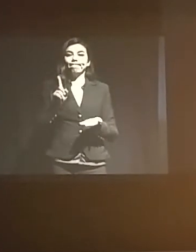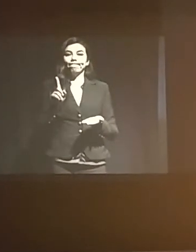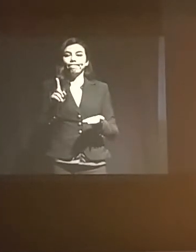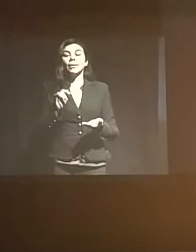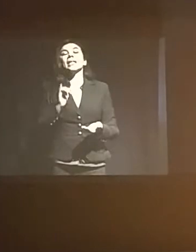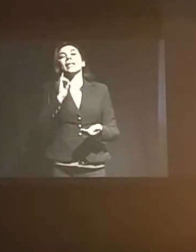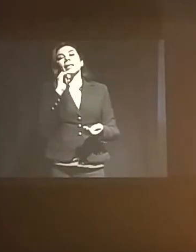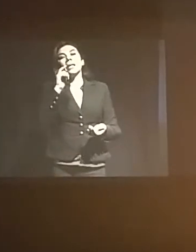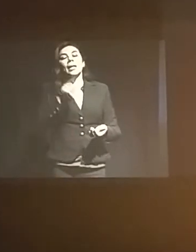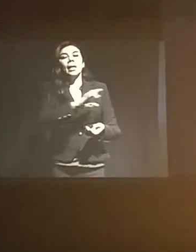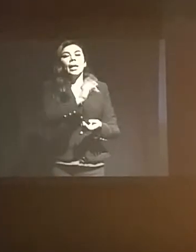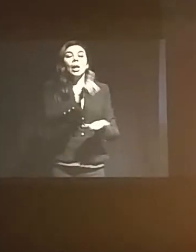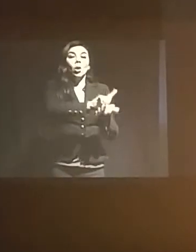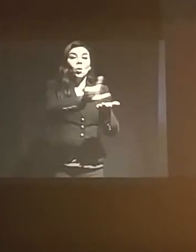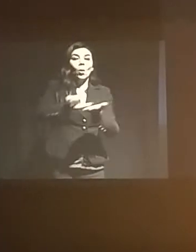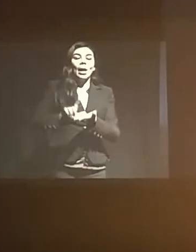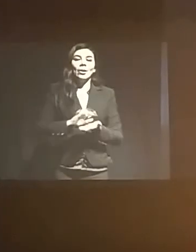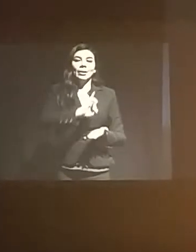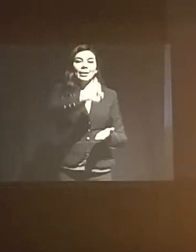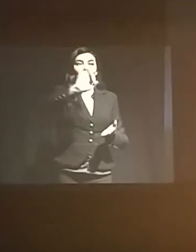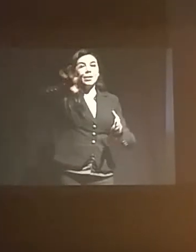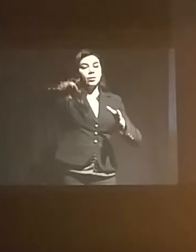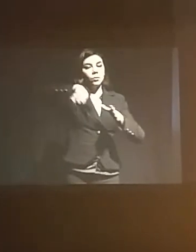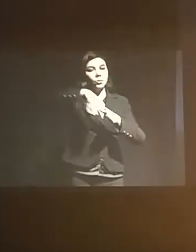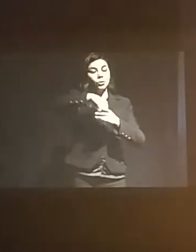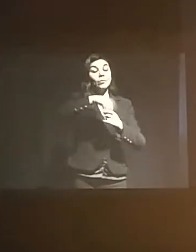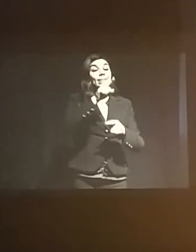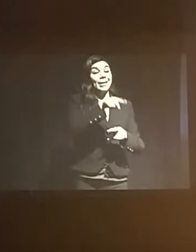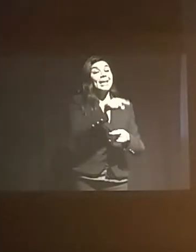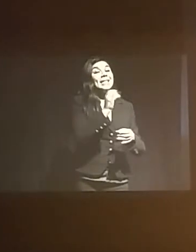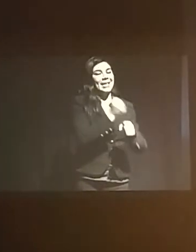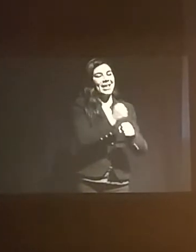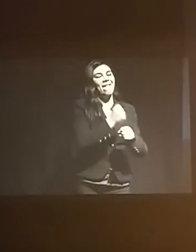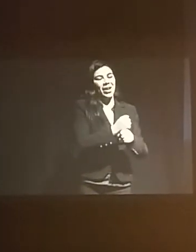haya inclusión. Entonces, ahí está la pega.